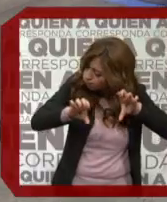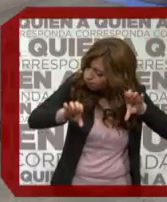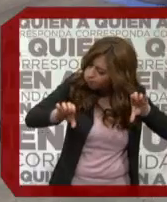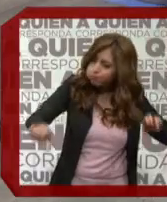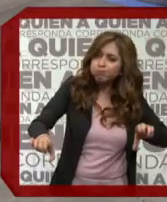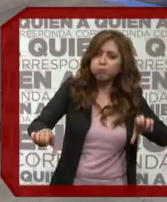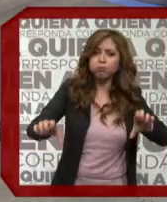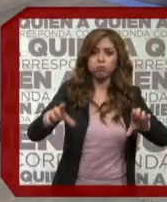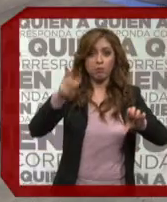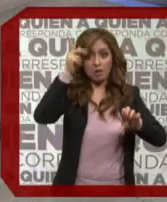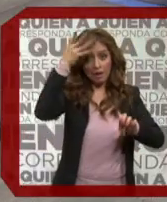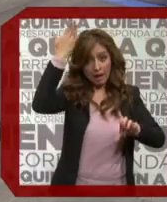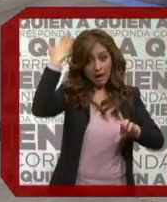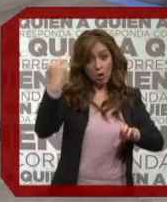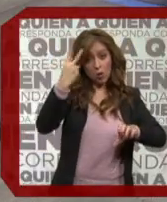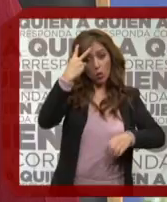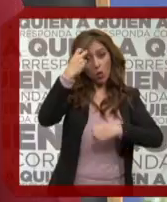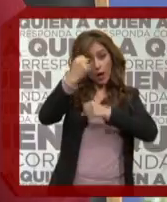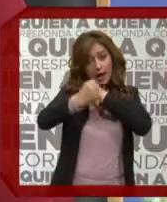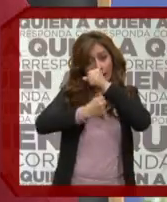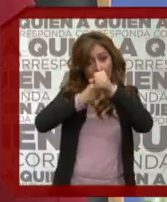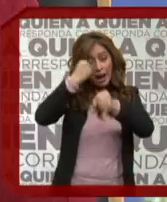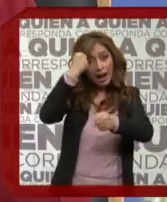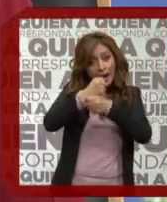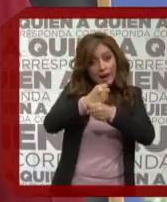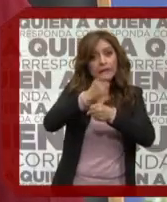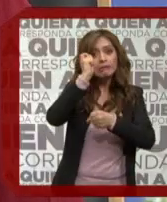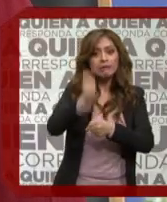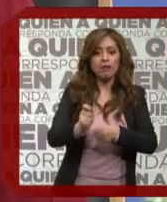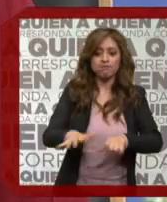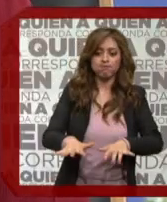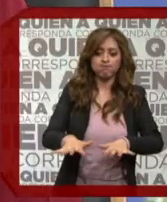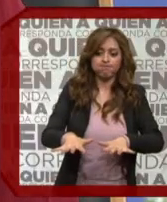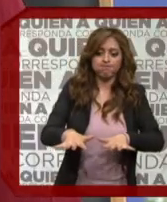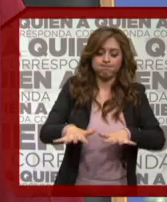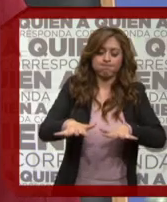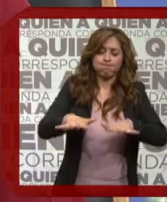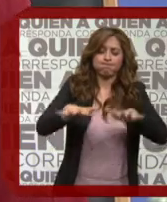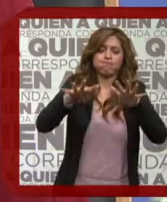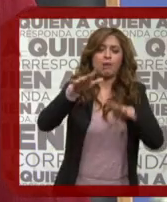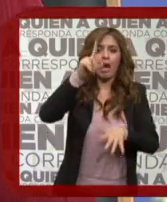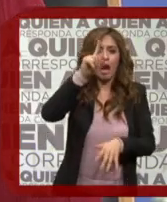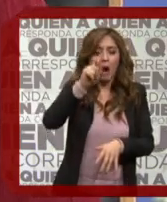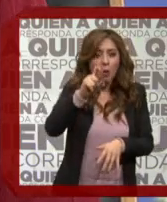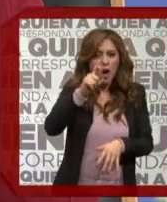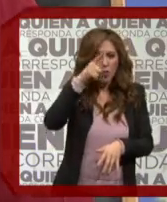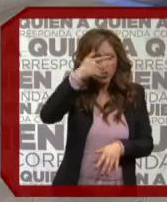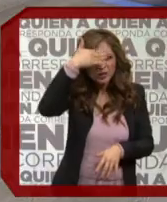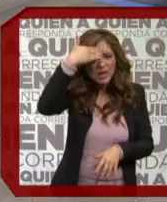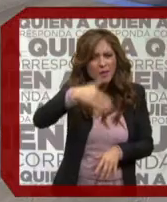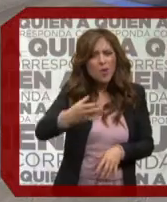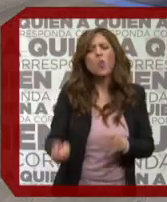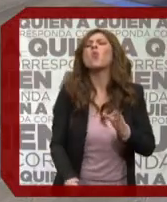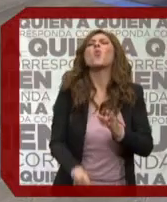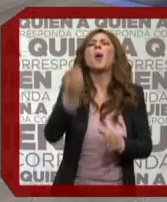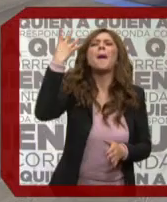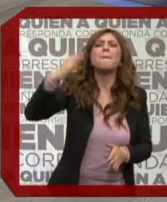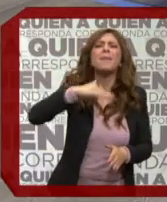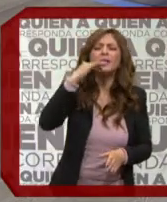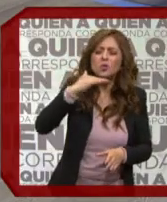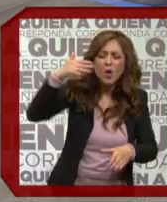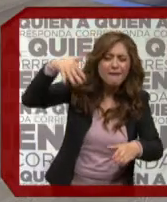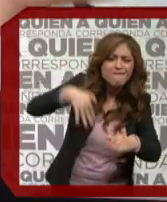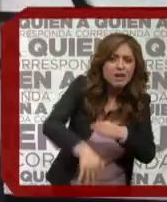sumamente ancho porque desde hace 2 años se empezó a inundar. ¿Sabes cuántas toneladas de basura sacamos?